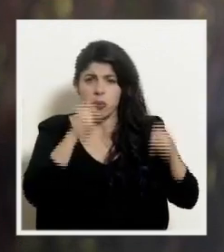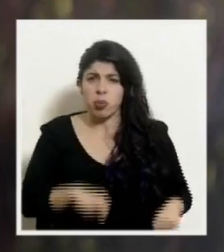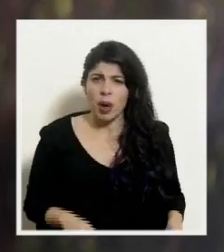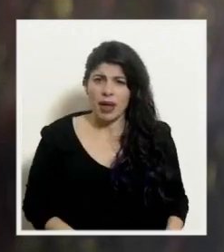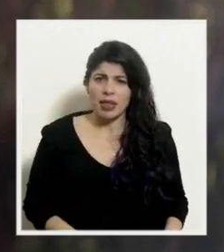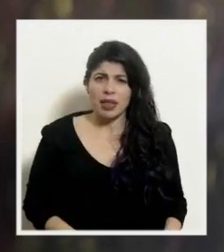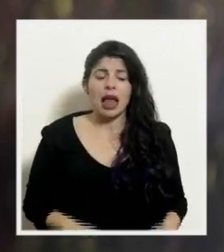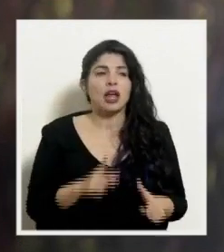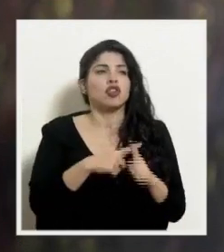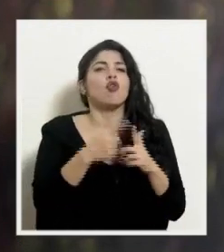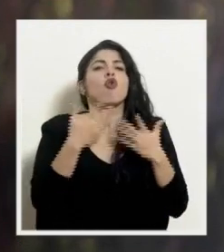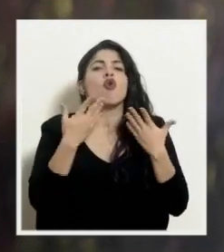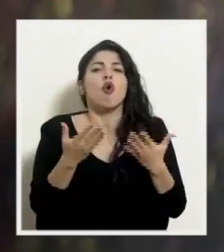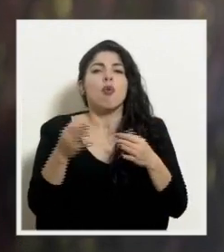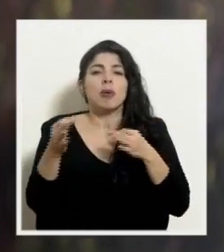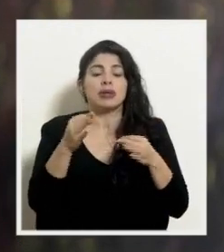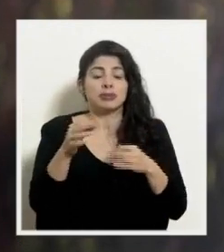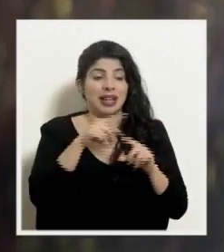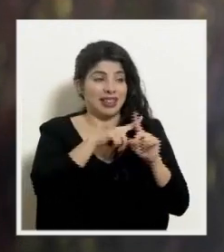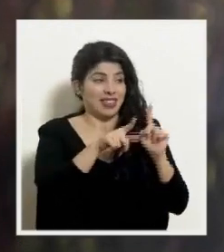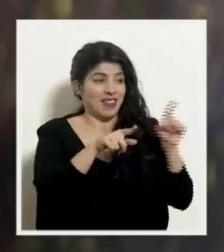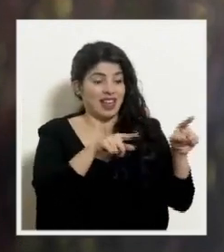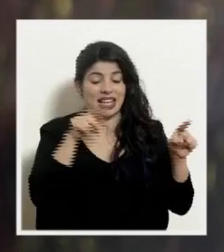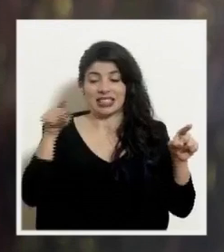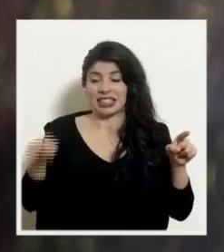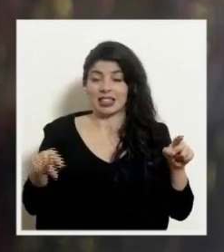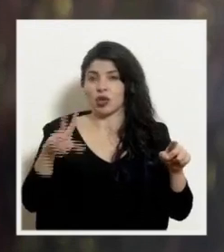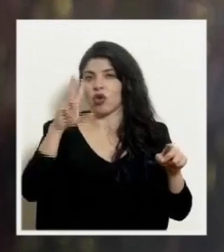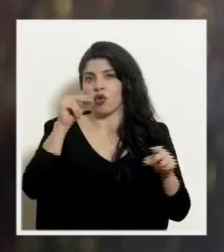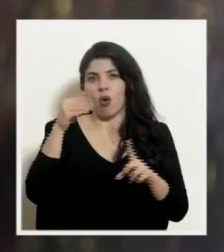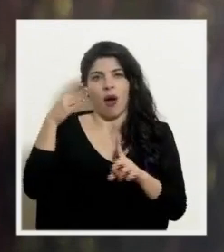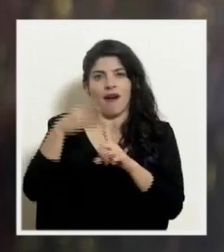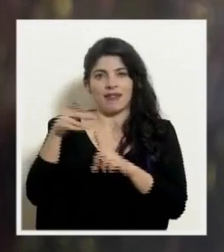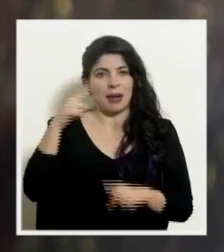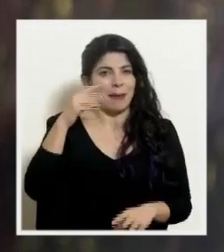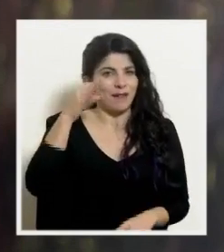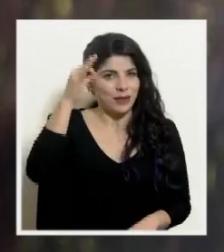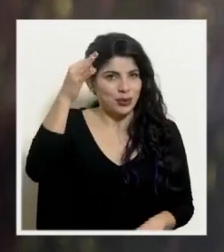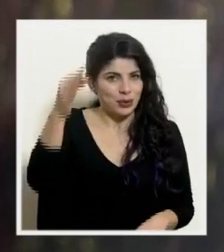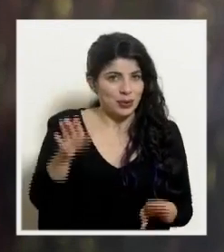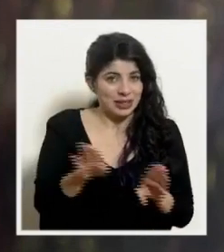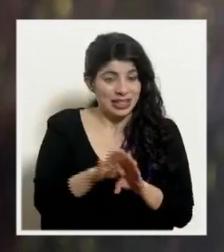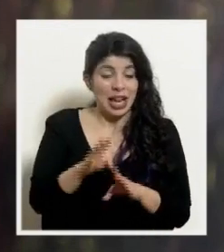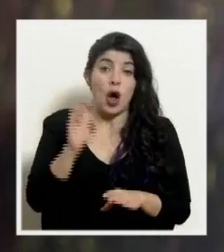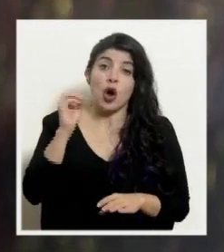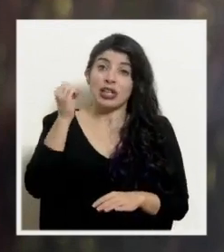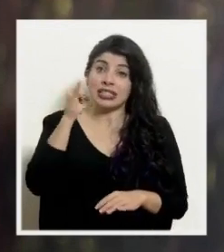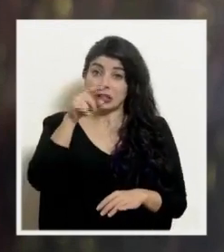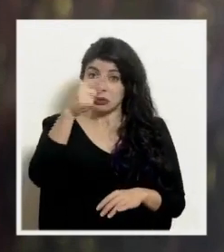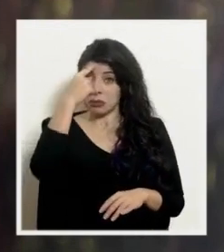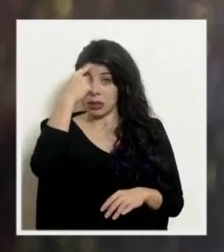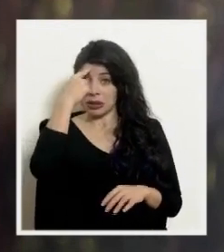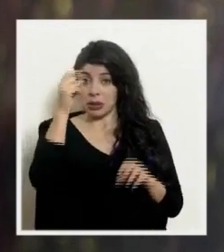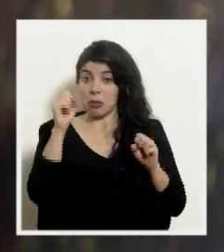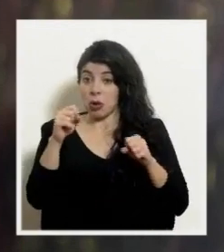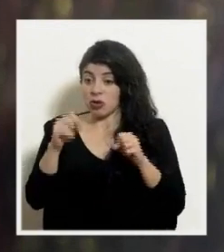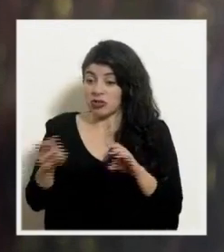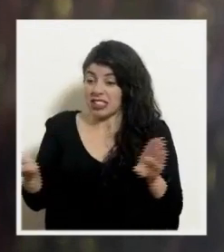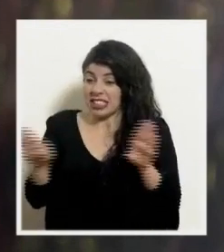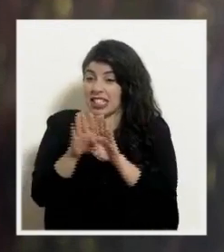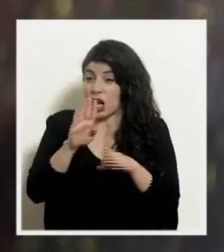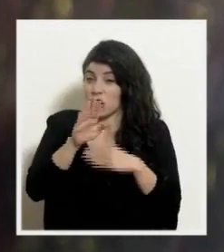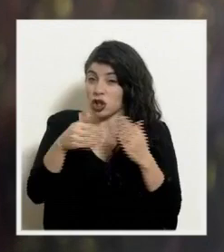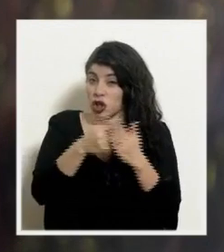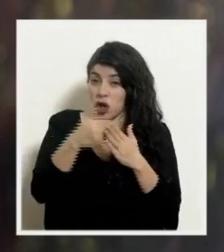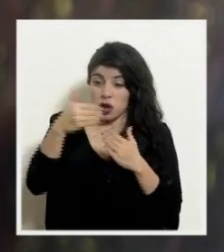que esa diferencia no llegue a afectar en futuros cierres y si se valoran cierres totales en algún momento?